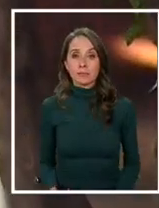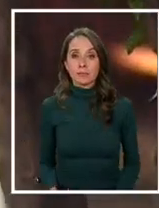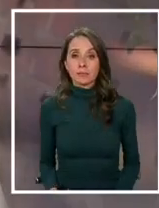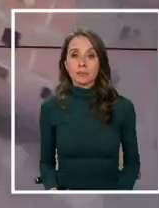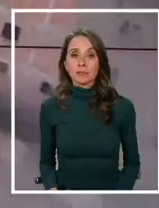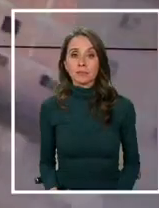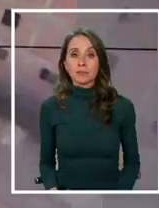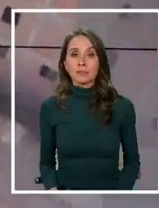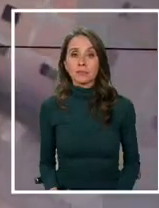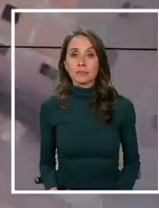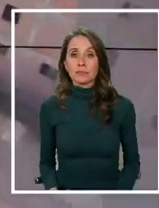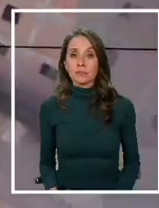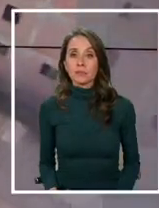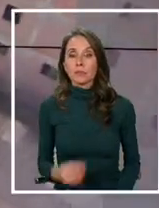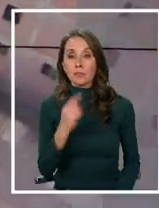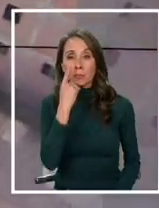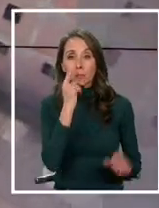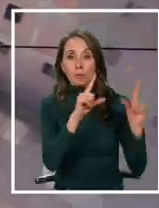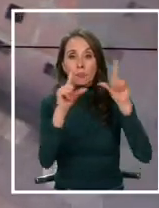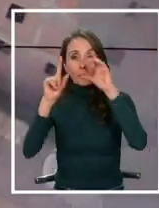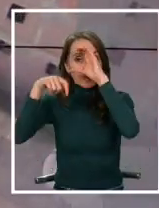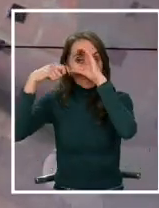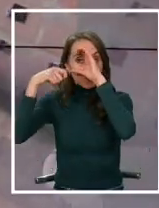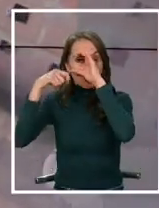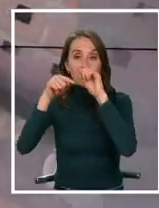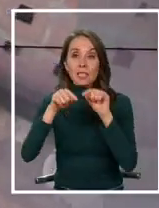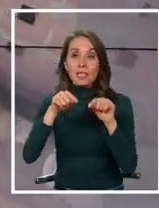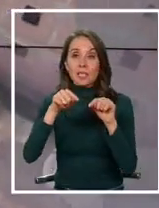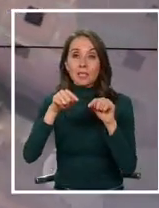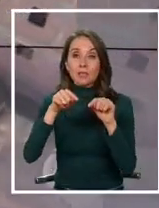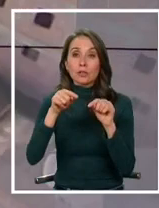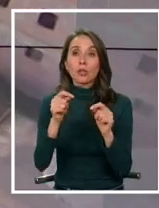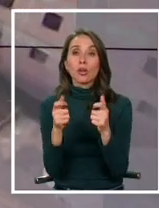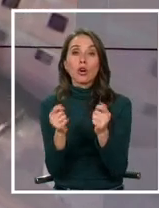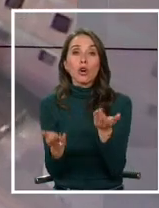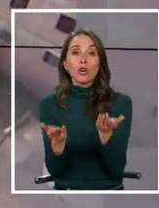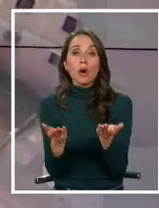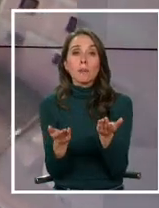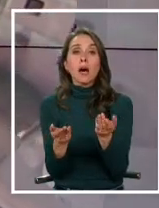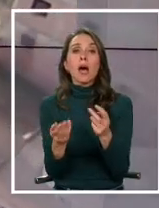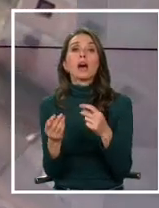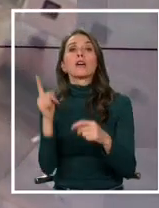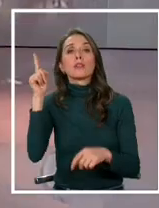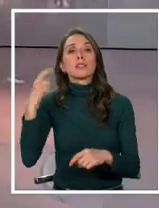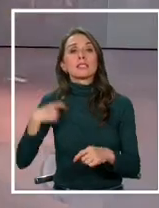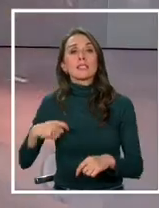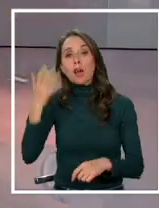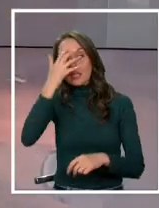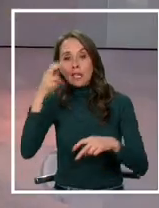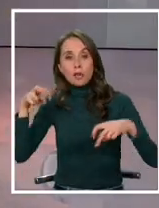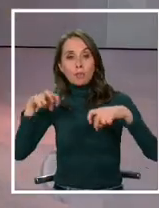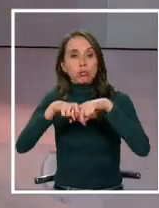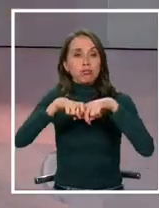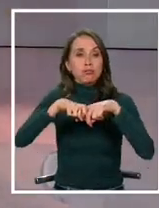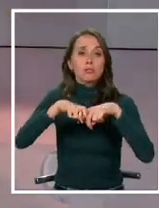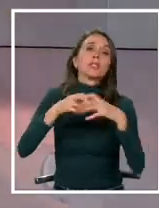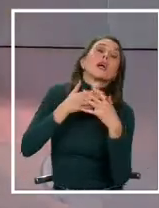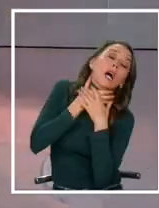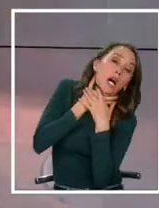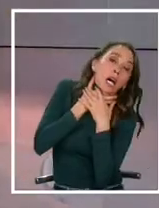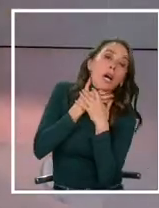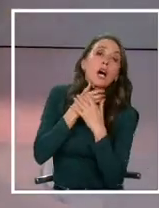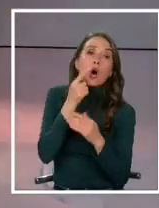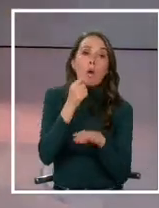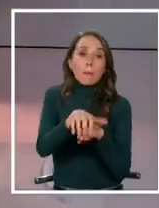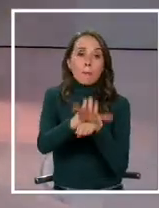Casablanca fíjense en estas imágenes es un caso que ya está siendo Comparado con el de George Floyd en Estados Unidos es que un hombre murió afixiado en la